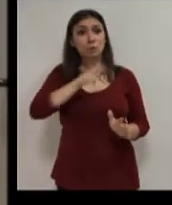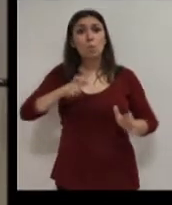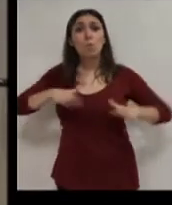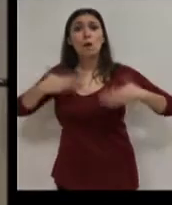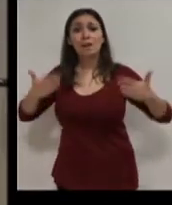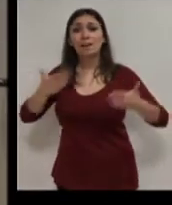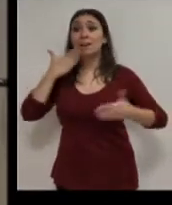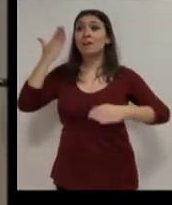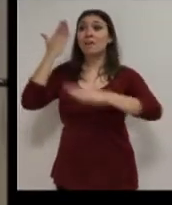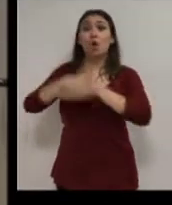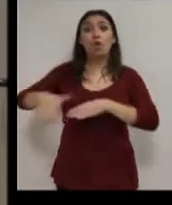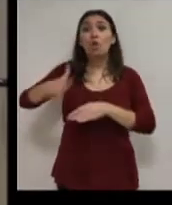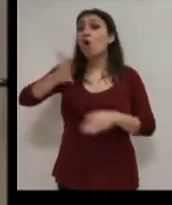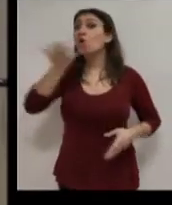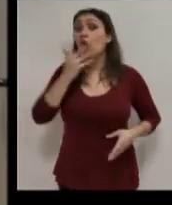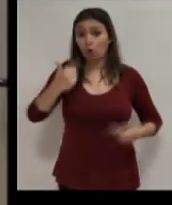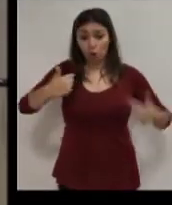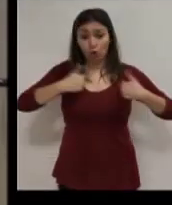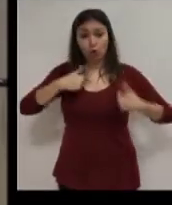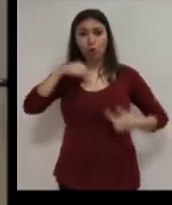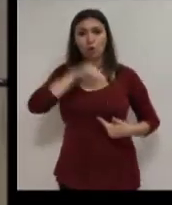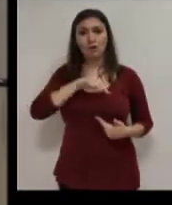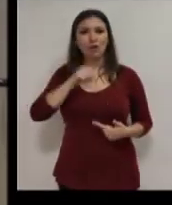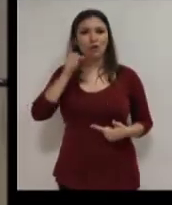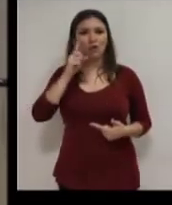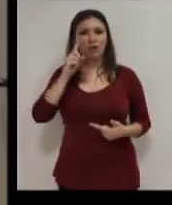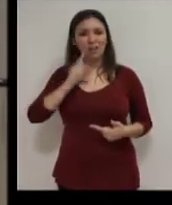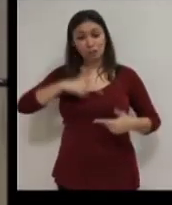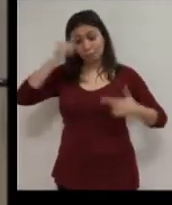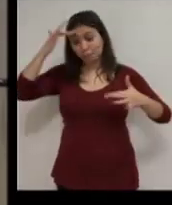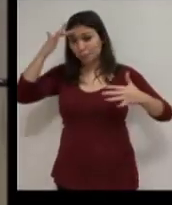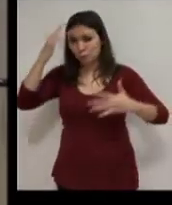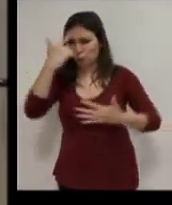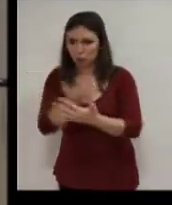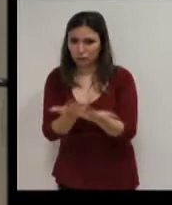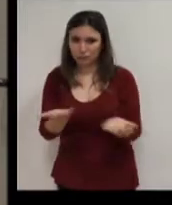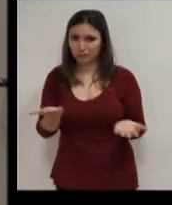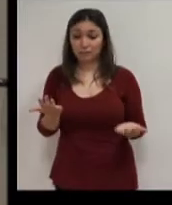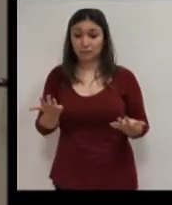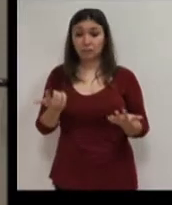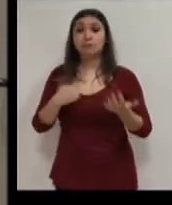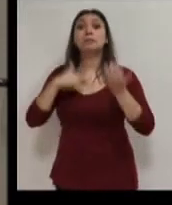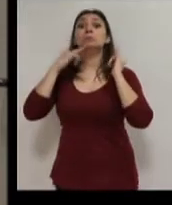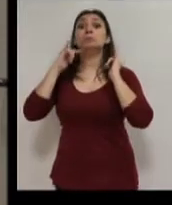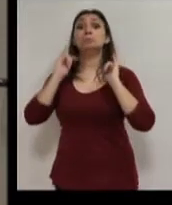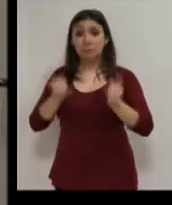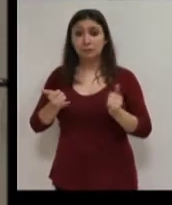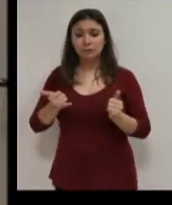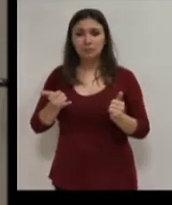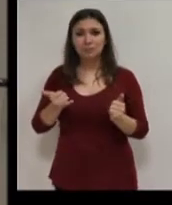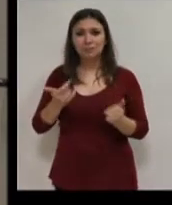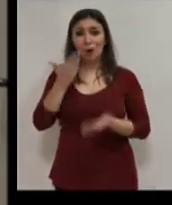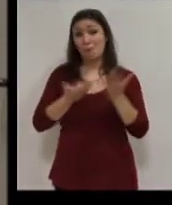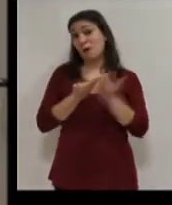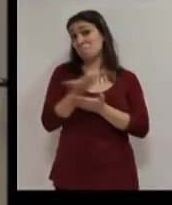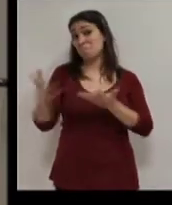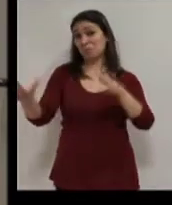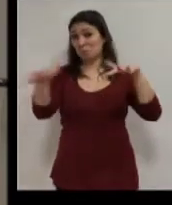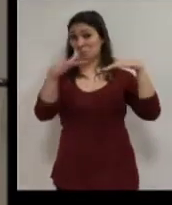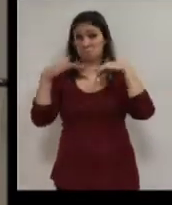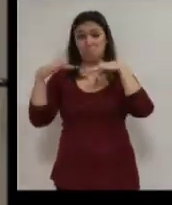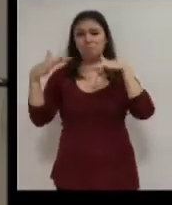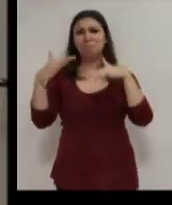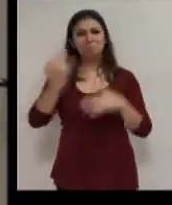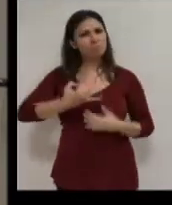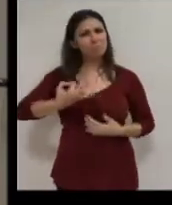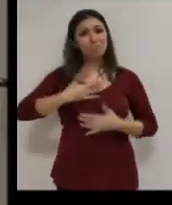tal, pero cualquiera de nosotros cuando vamos a un sitio que desconocemos, yo por lo menos, no sé si es que soy muy despistado o no, pero yo creo que no